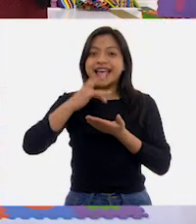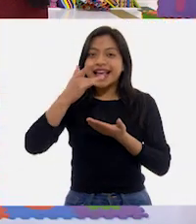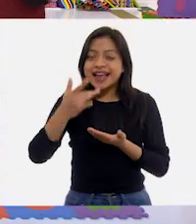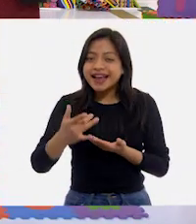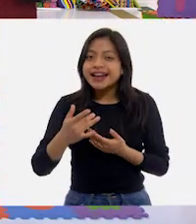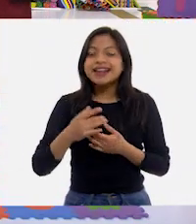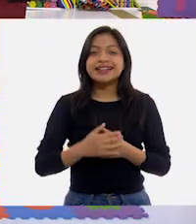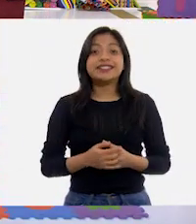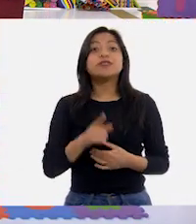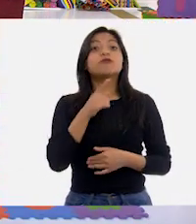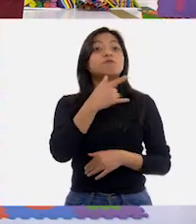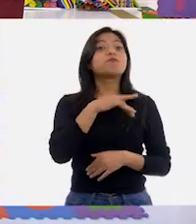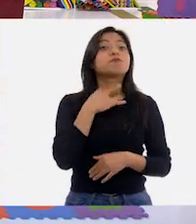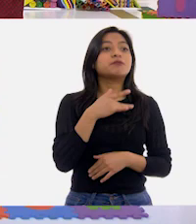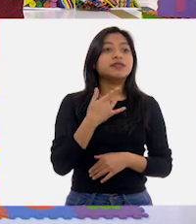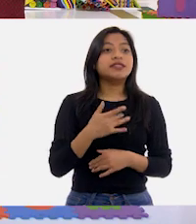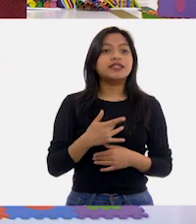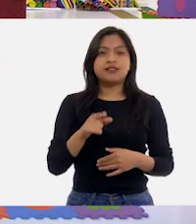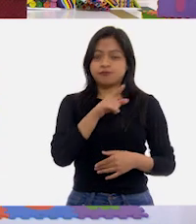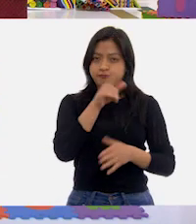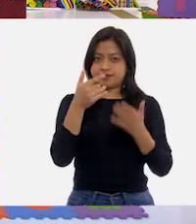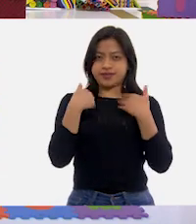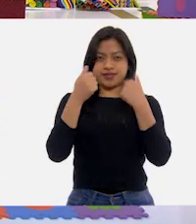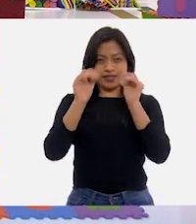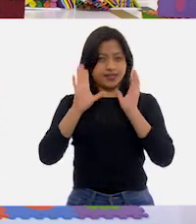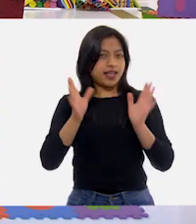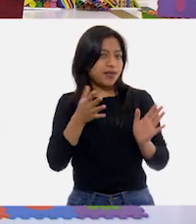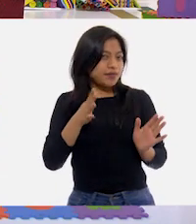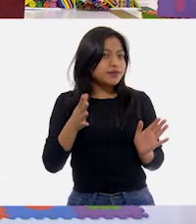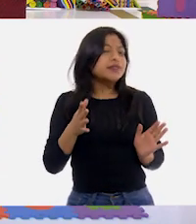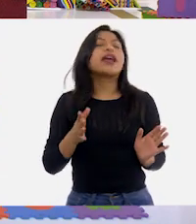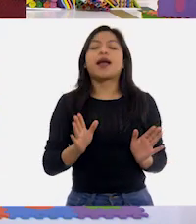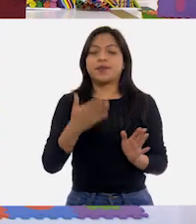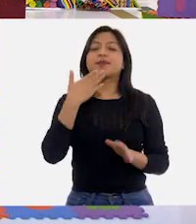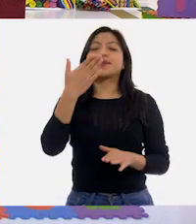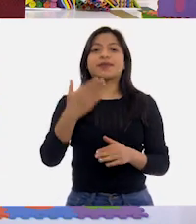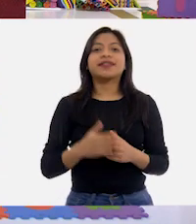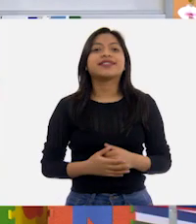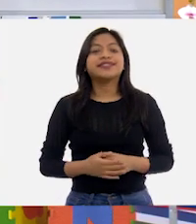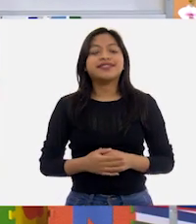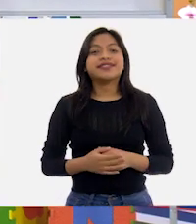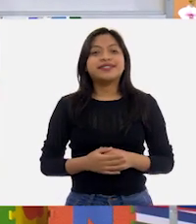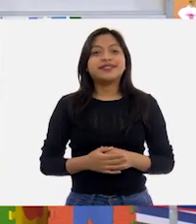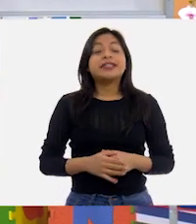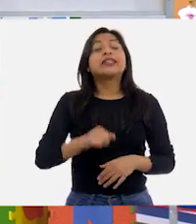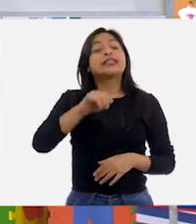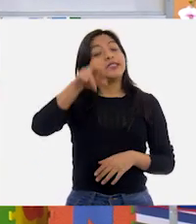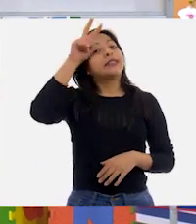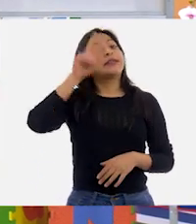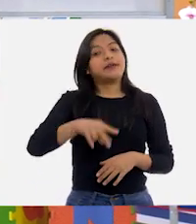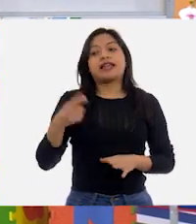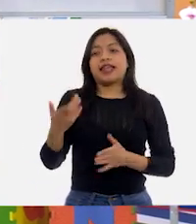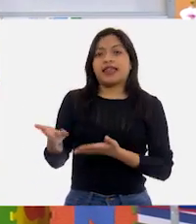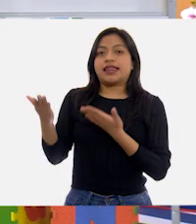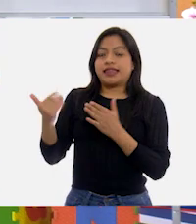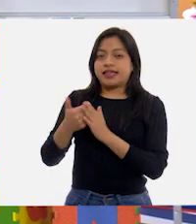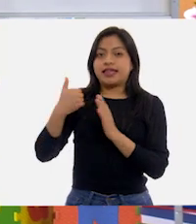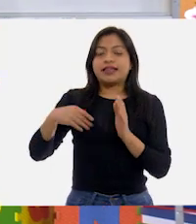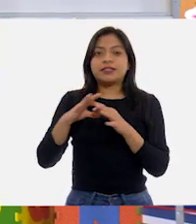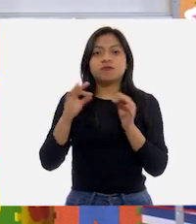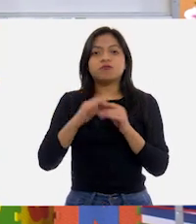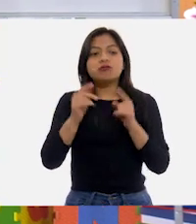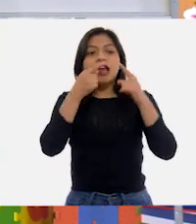cigüeña, ¿qué te pareció? ¿Ya quedó un poquito más claro? Mucho mejor. Bien, pues sí, efectivamente, como nos dice,